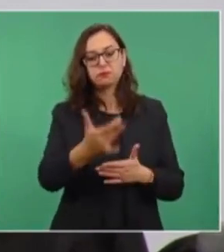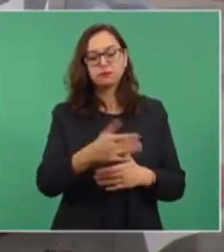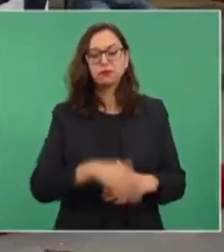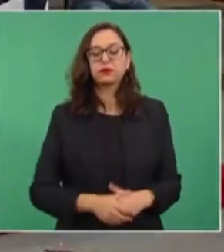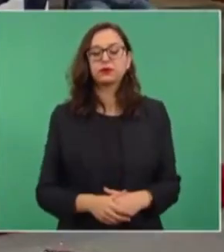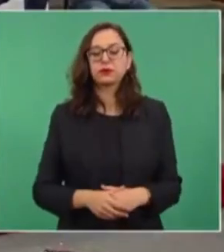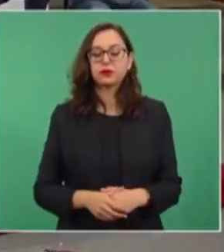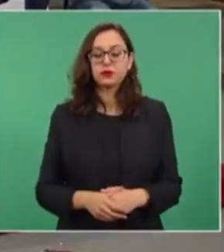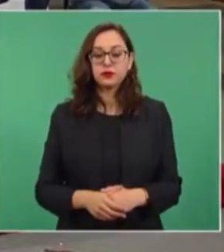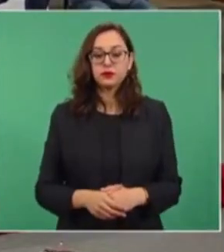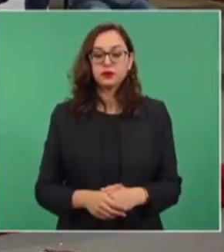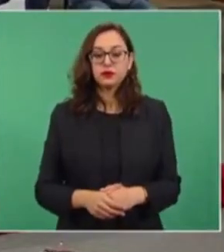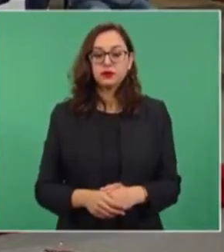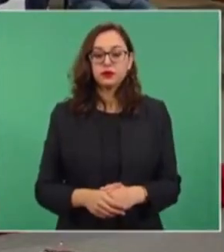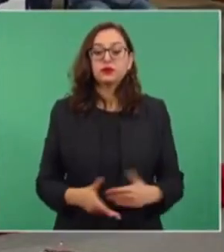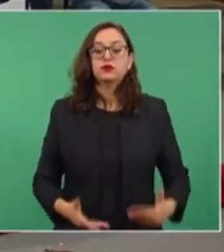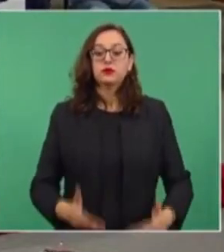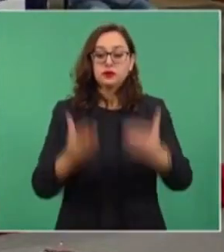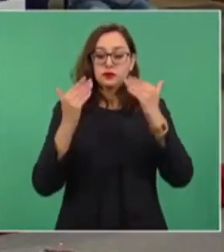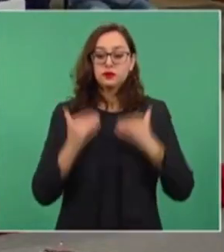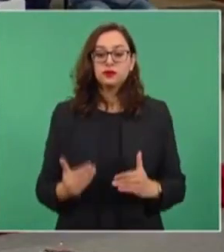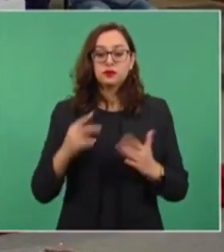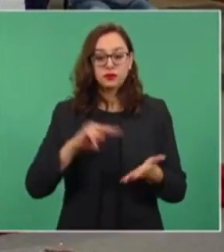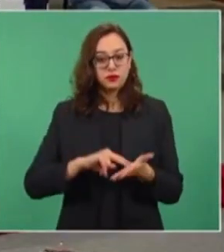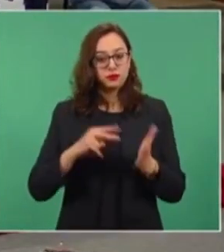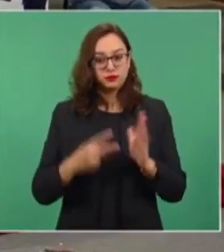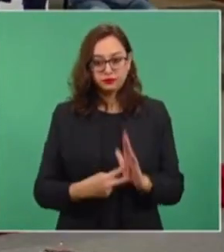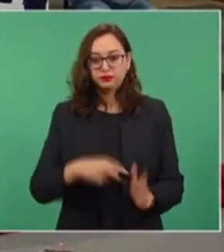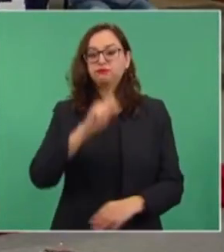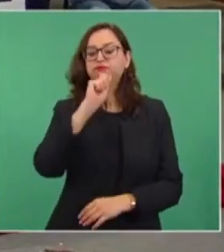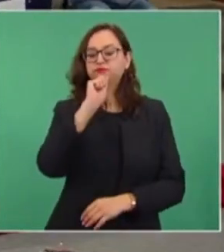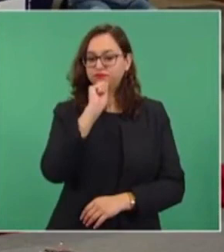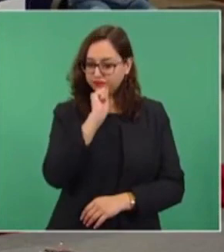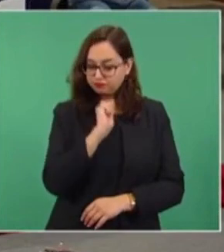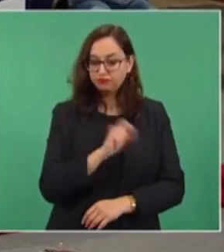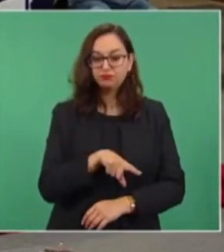En el caso de la ingeniería, lo mismo,